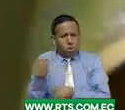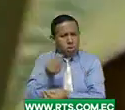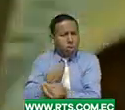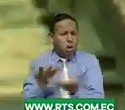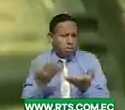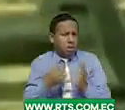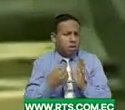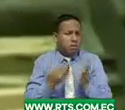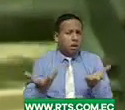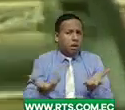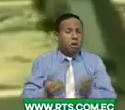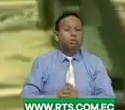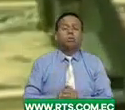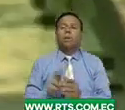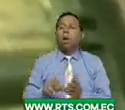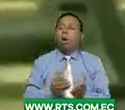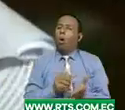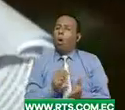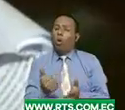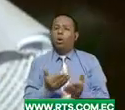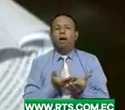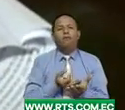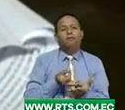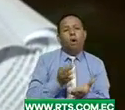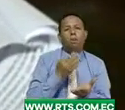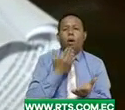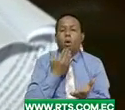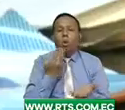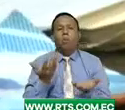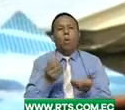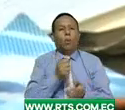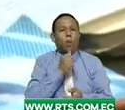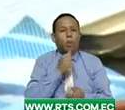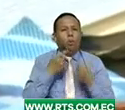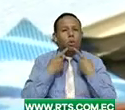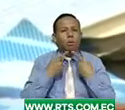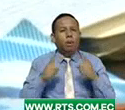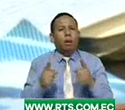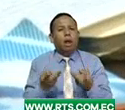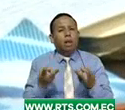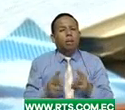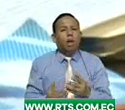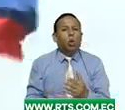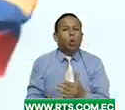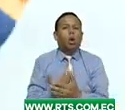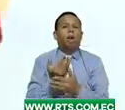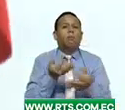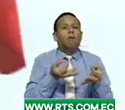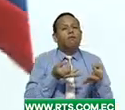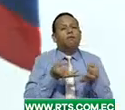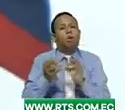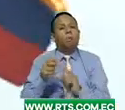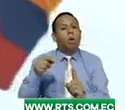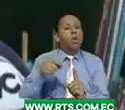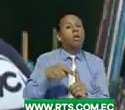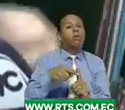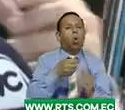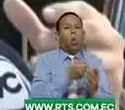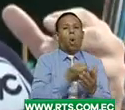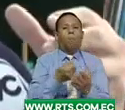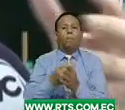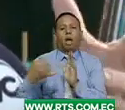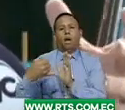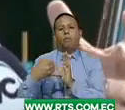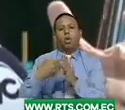que viabilice las alianzas público-privadas y la implementación de un nuevo régimen de zonas francas. Ya zonas francas